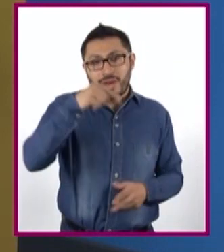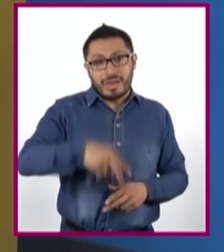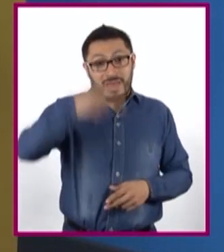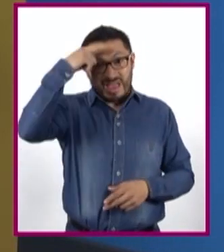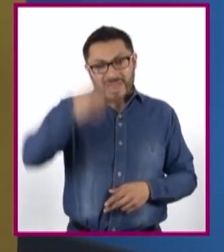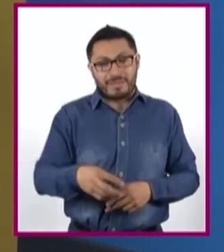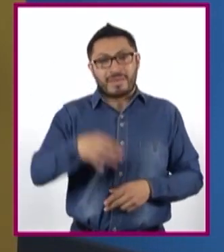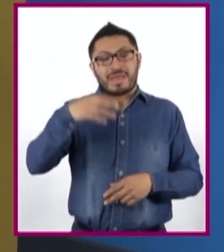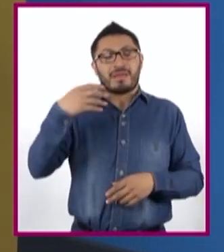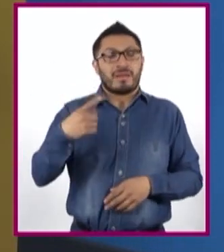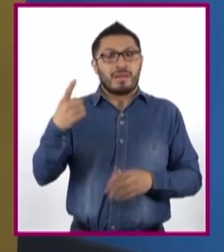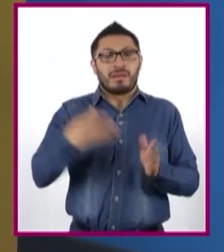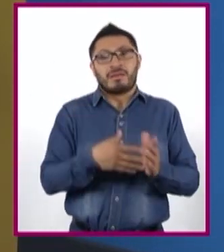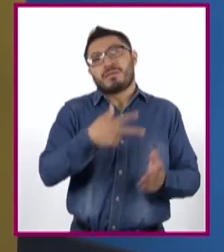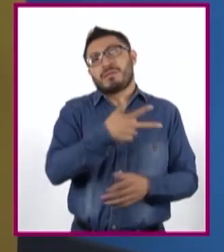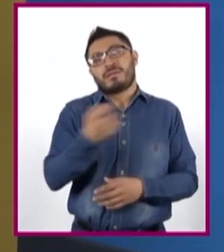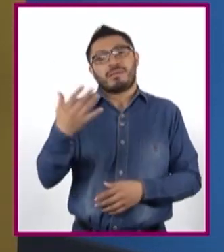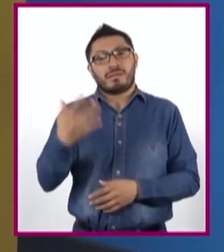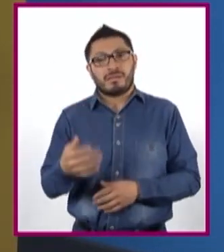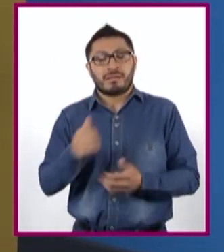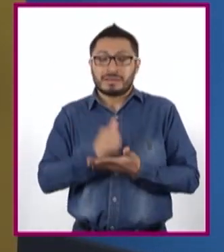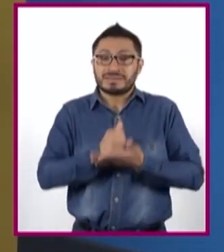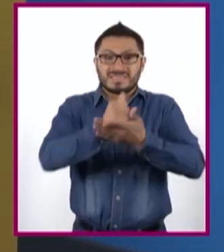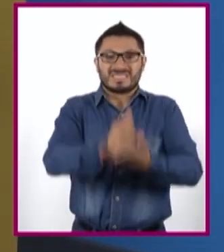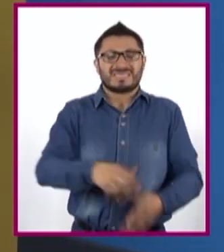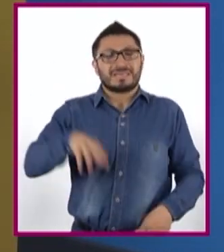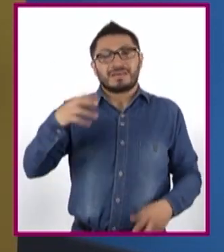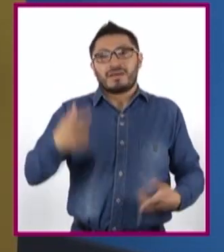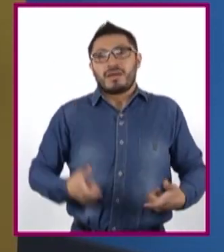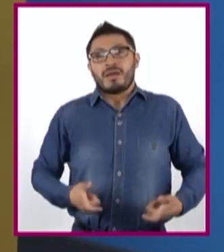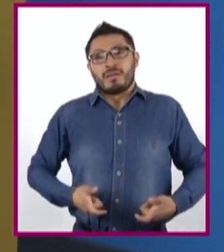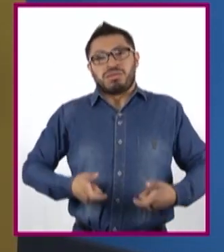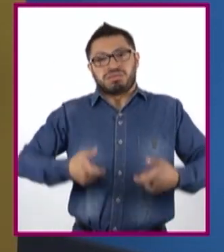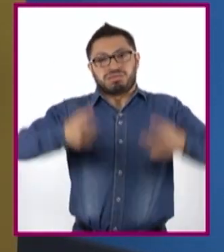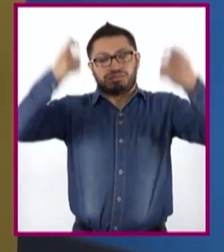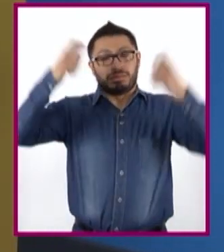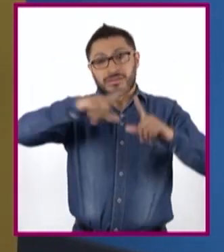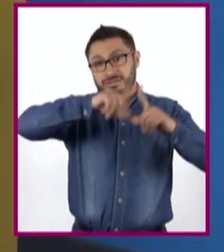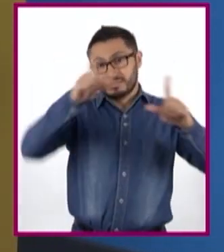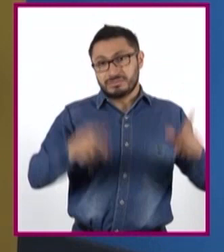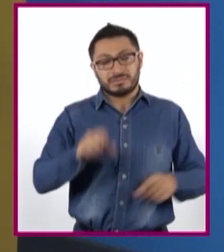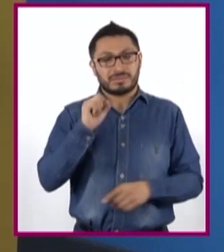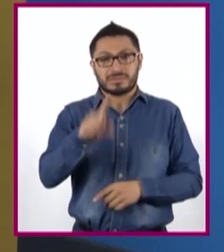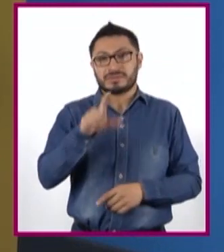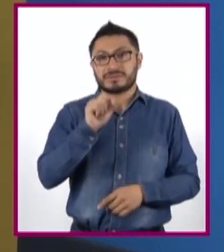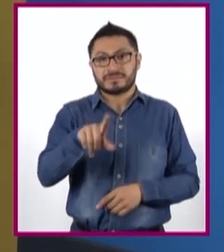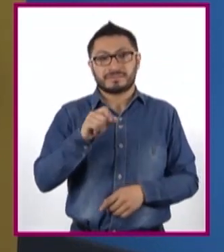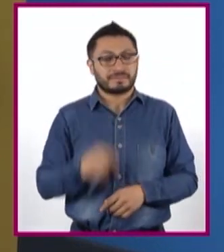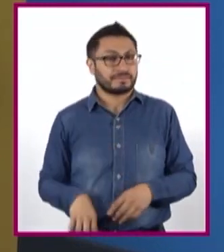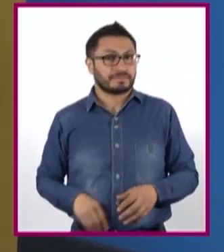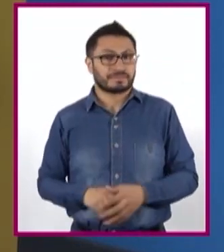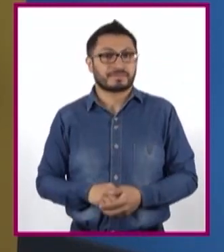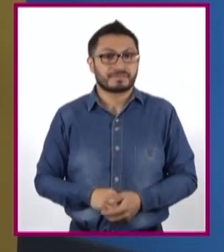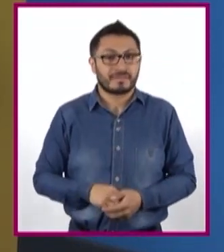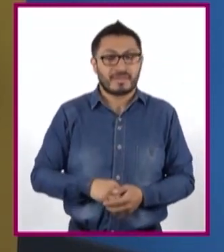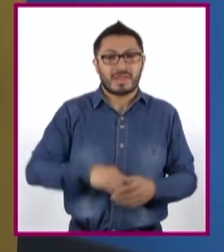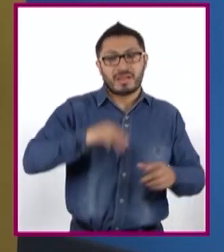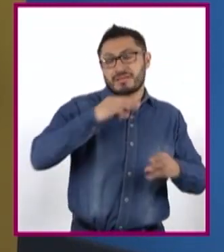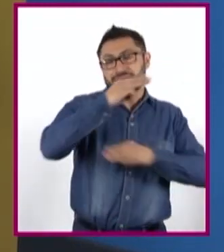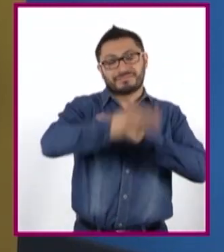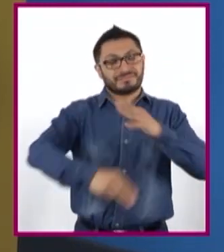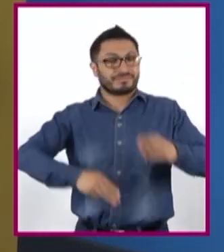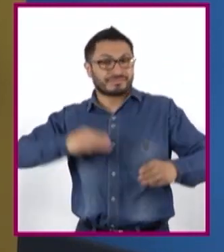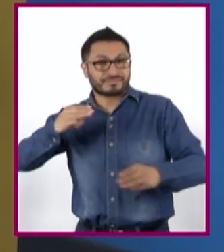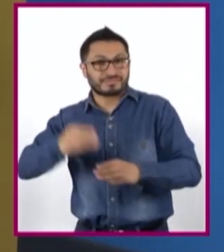en 1850 ayudó a revolucionar la economía del país, del mismo modo que lo hizo en el resto del